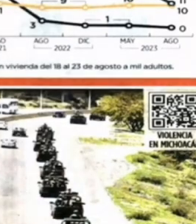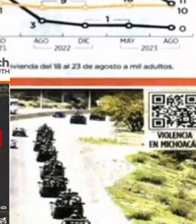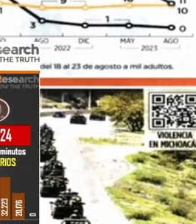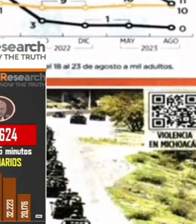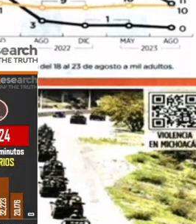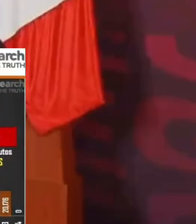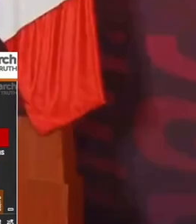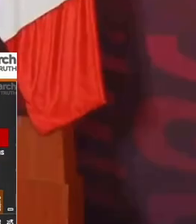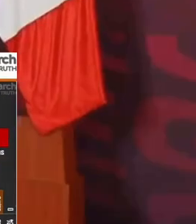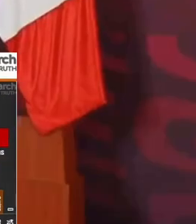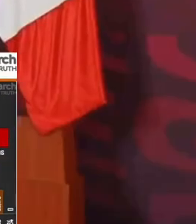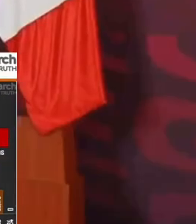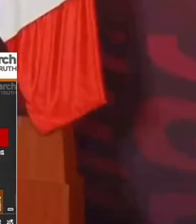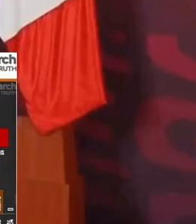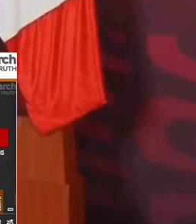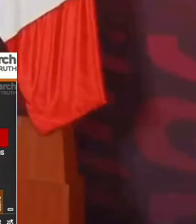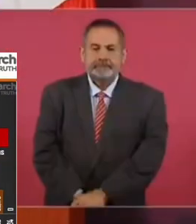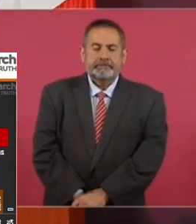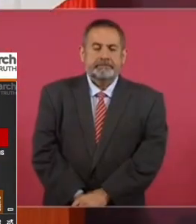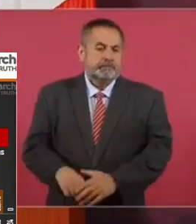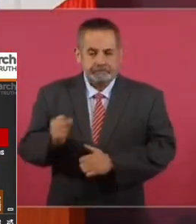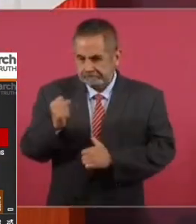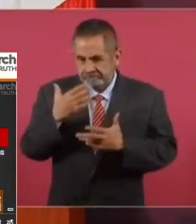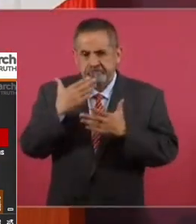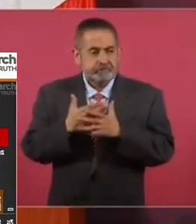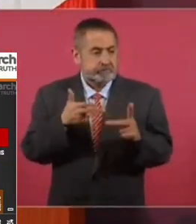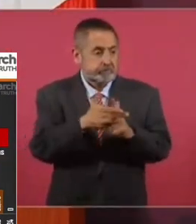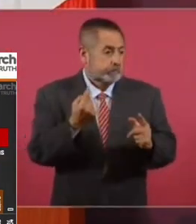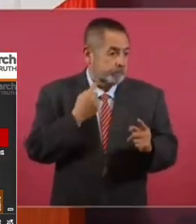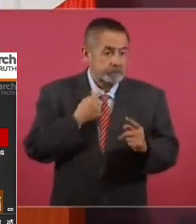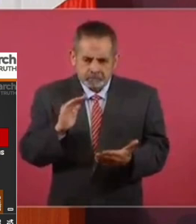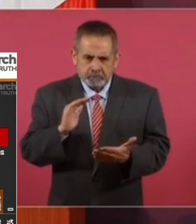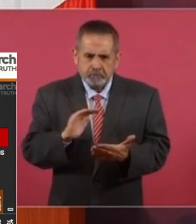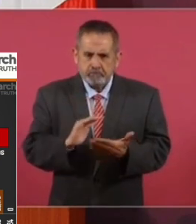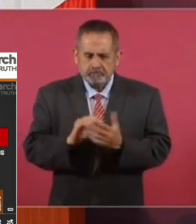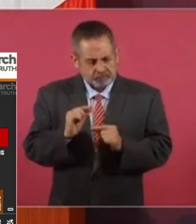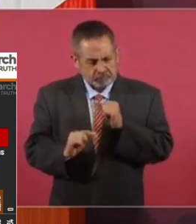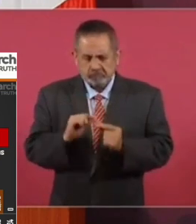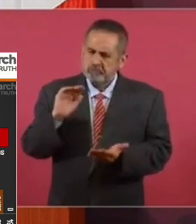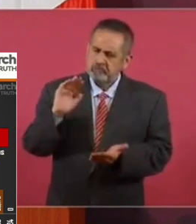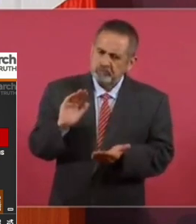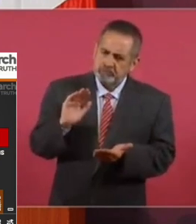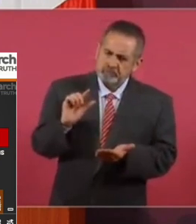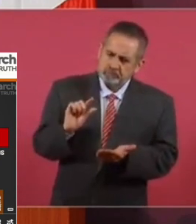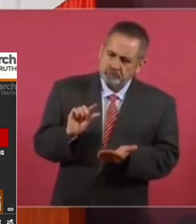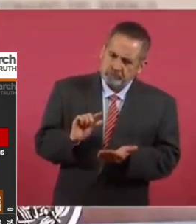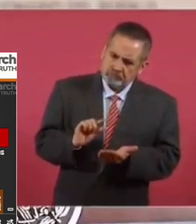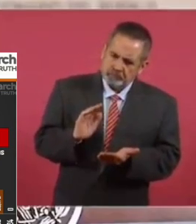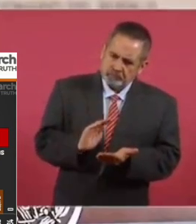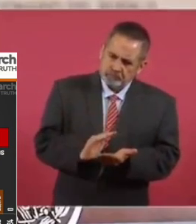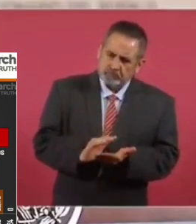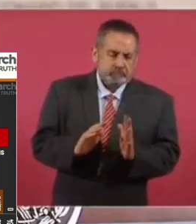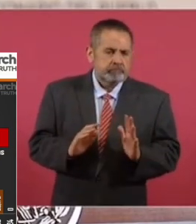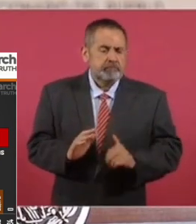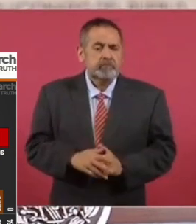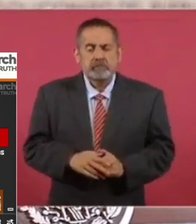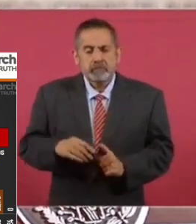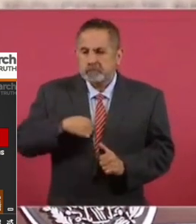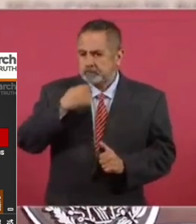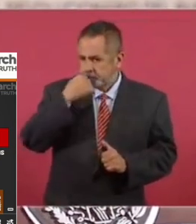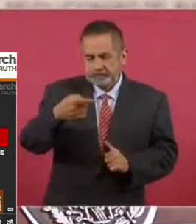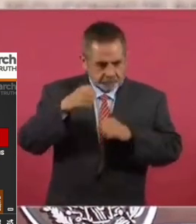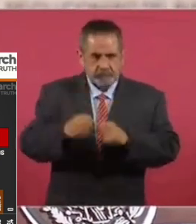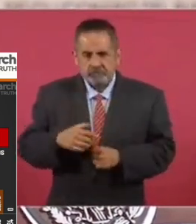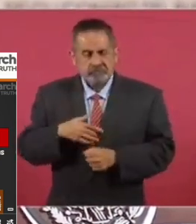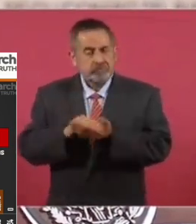en reducir homicidios, robos. Ahí vamos, poco a poco. Y yo les puedo